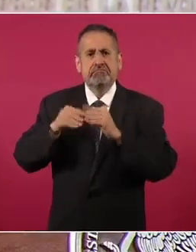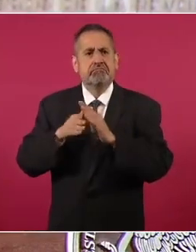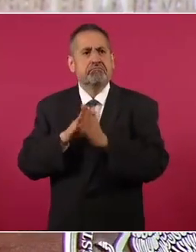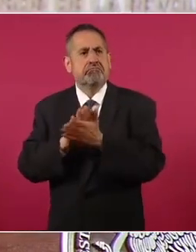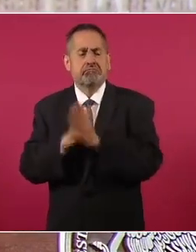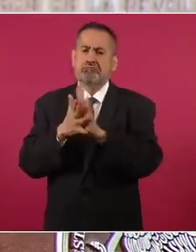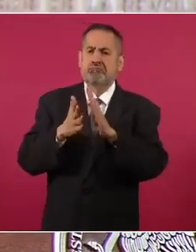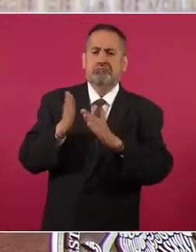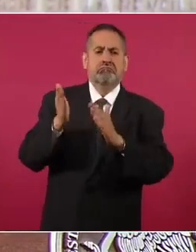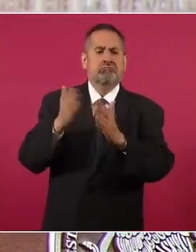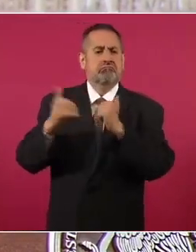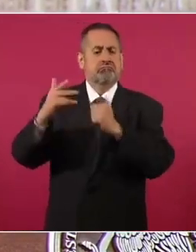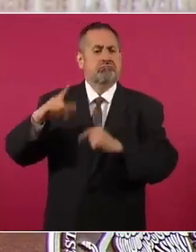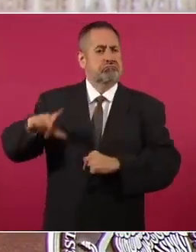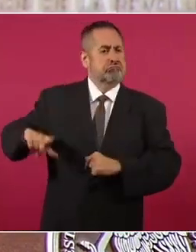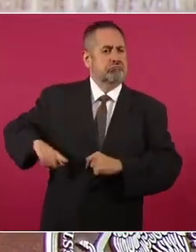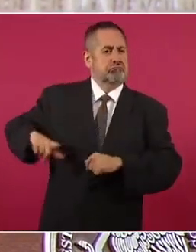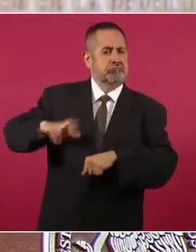Se arreglaban arriba.